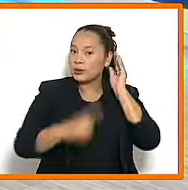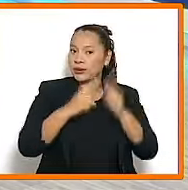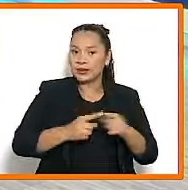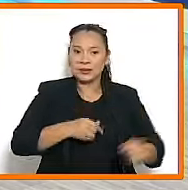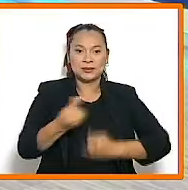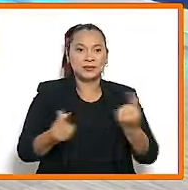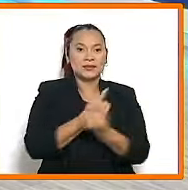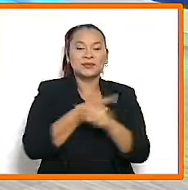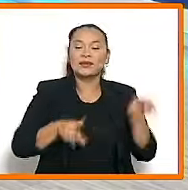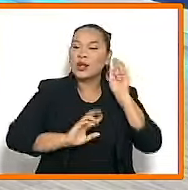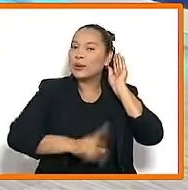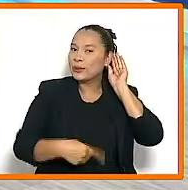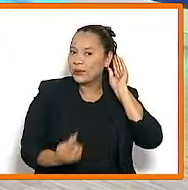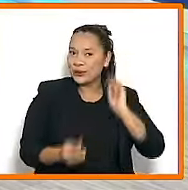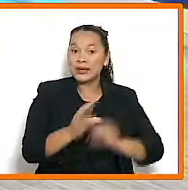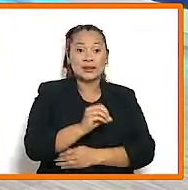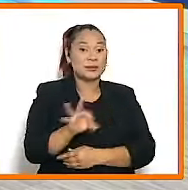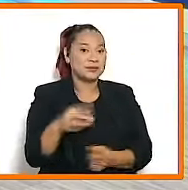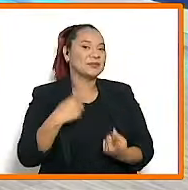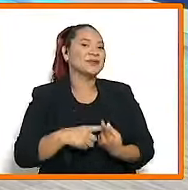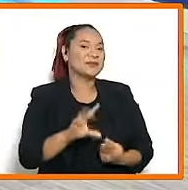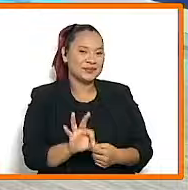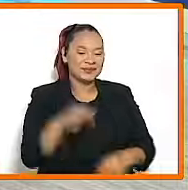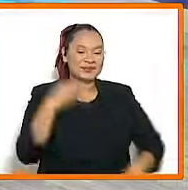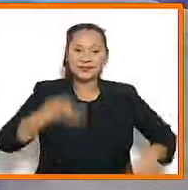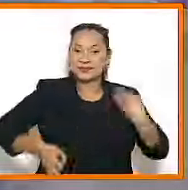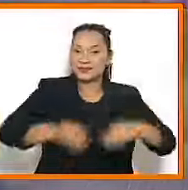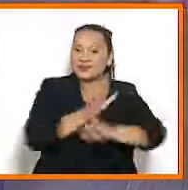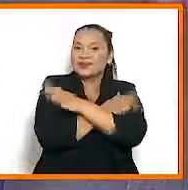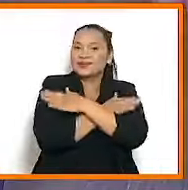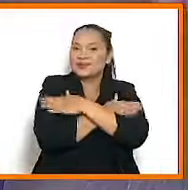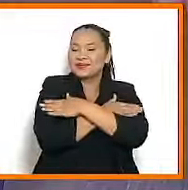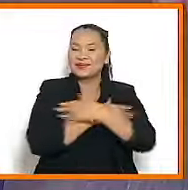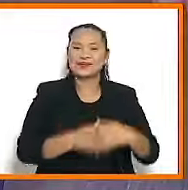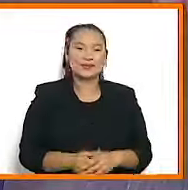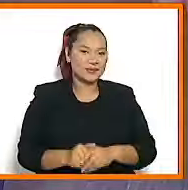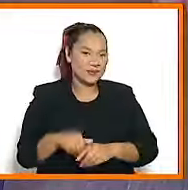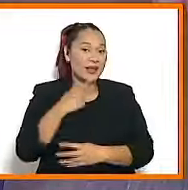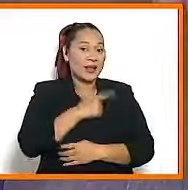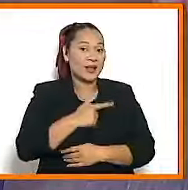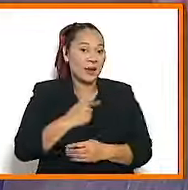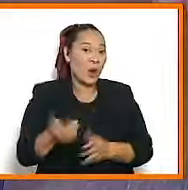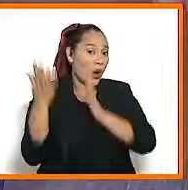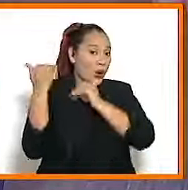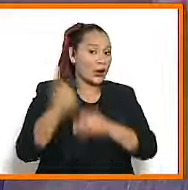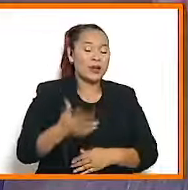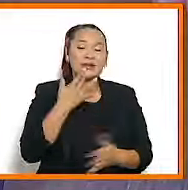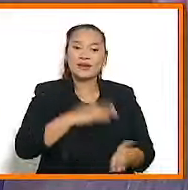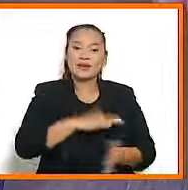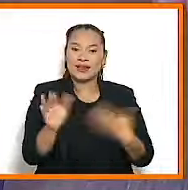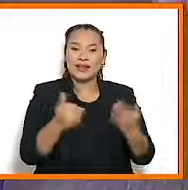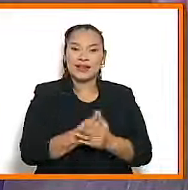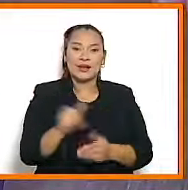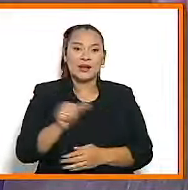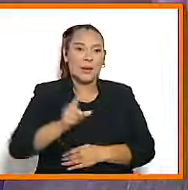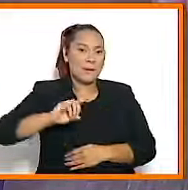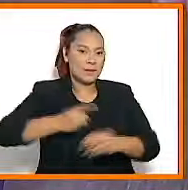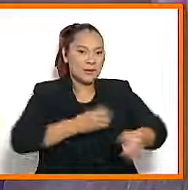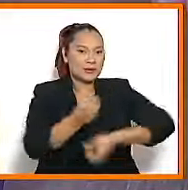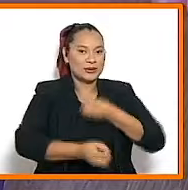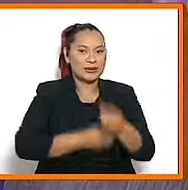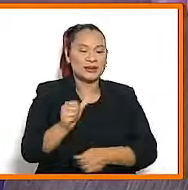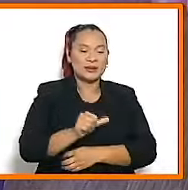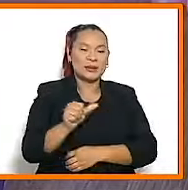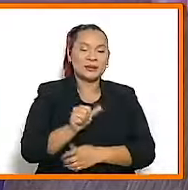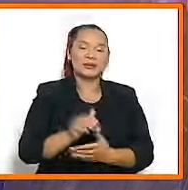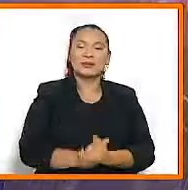1, 09 más 9. Muchas felicidades. Esperamos haberte dado muchísima suerte para nuestro primer sorteo en este día,